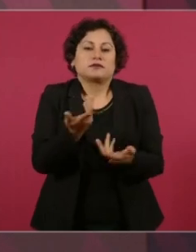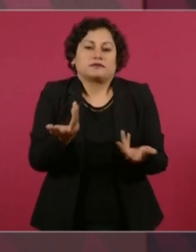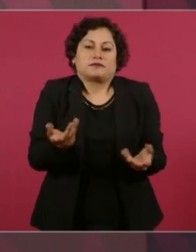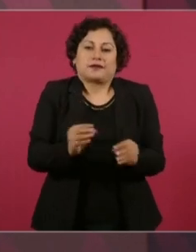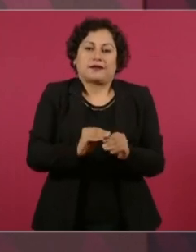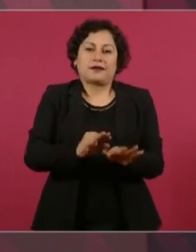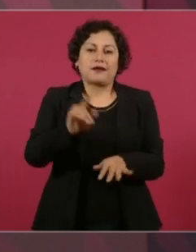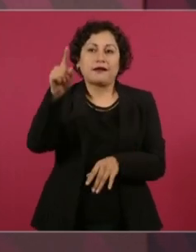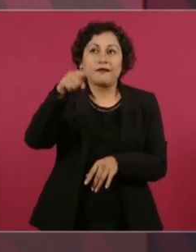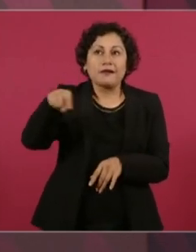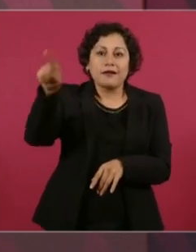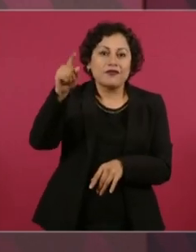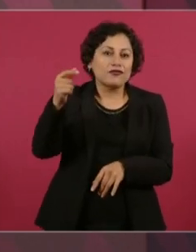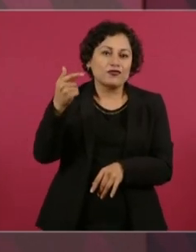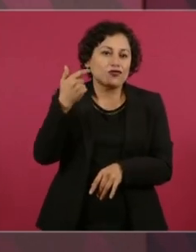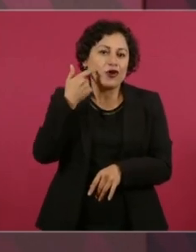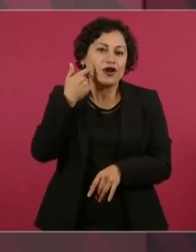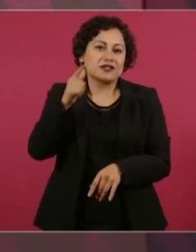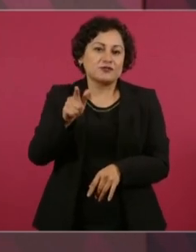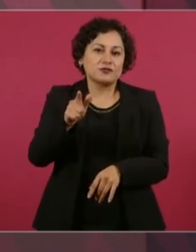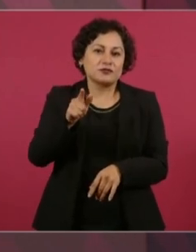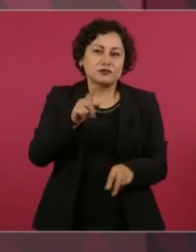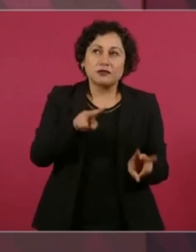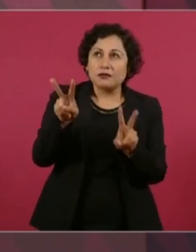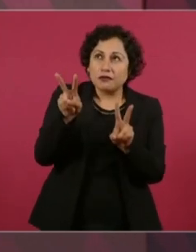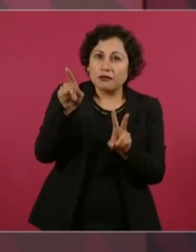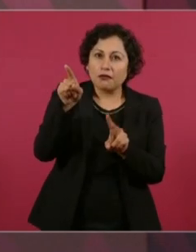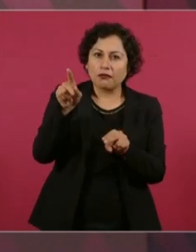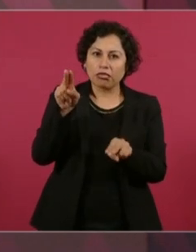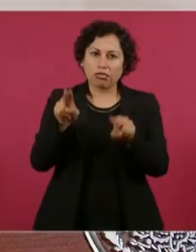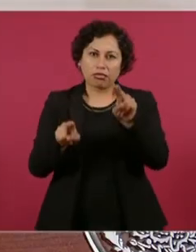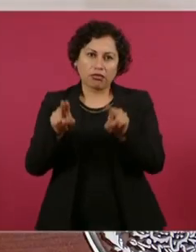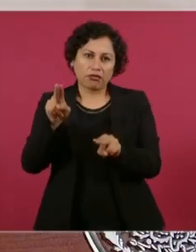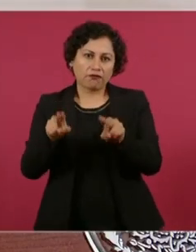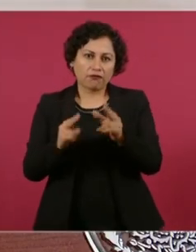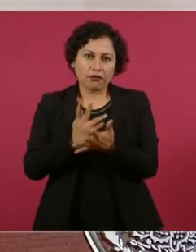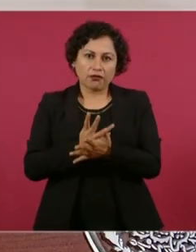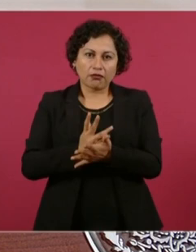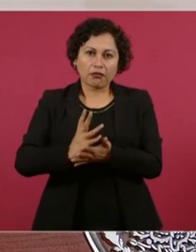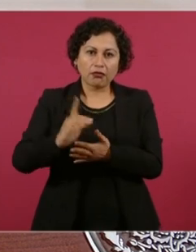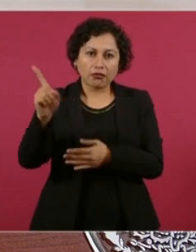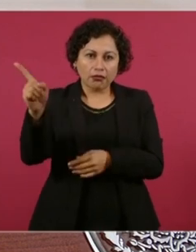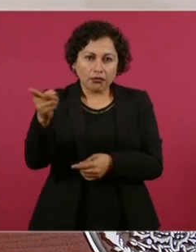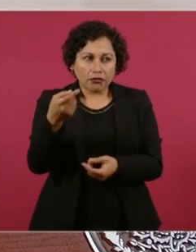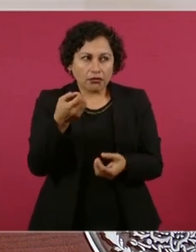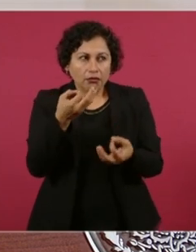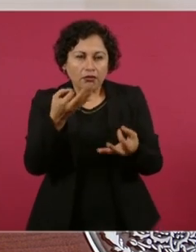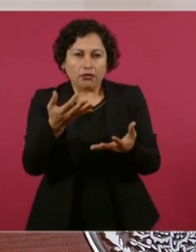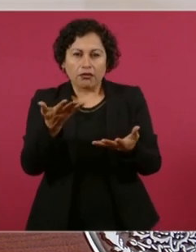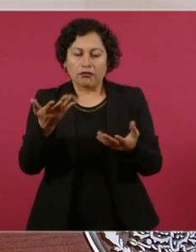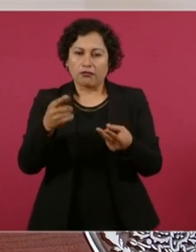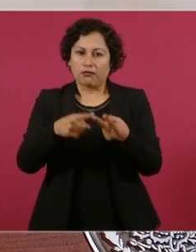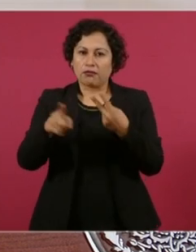que son clasistas, que son racistas?